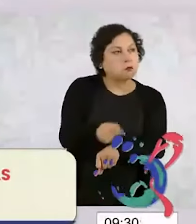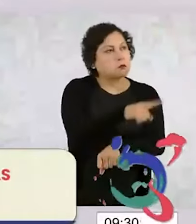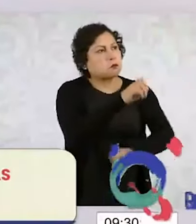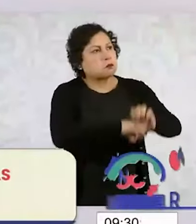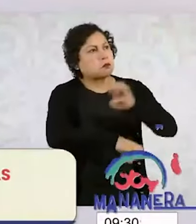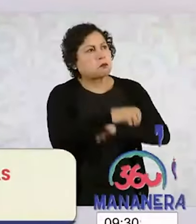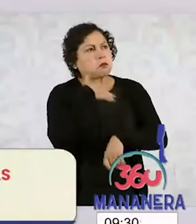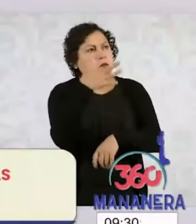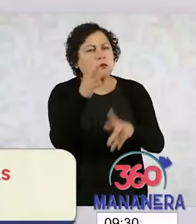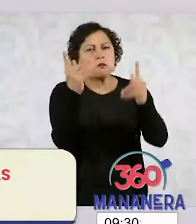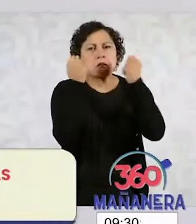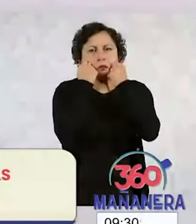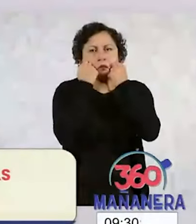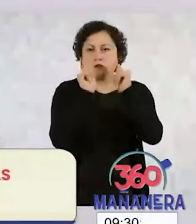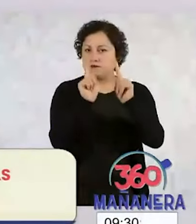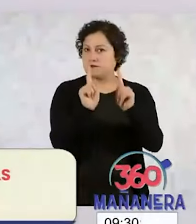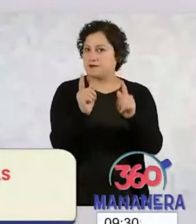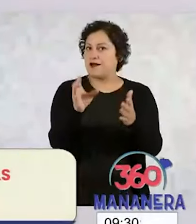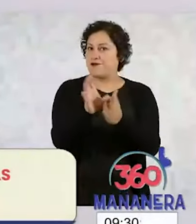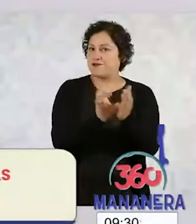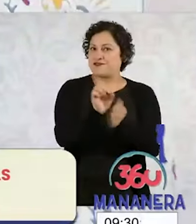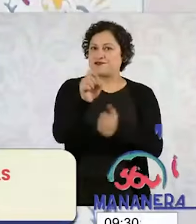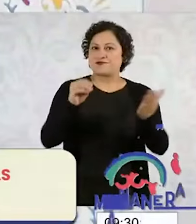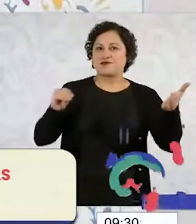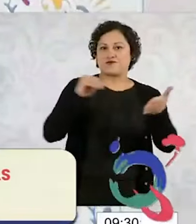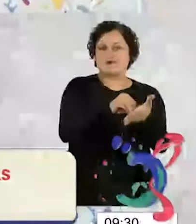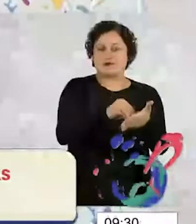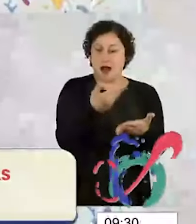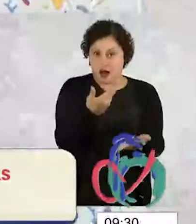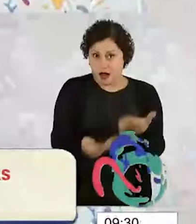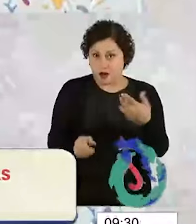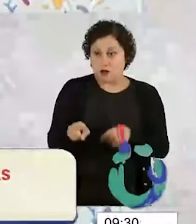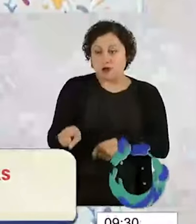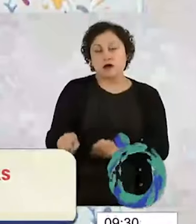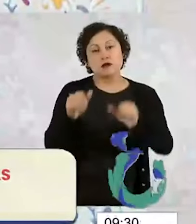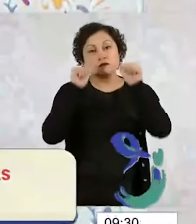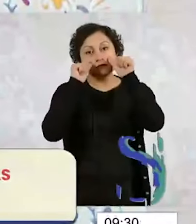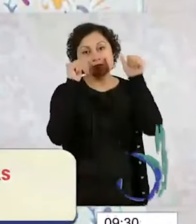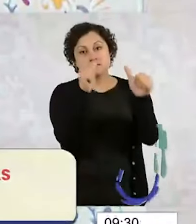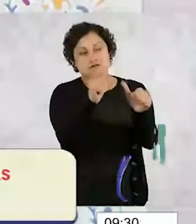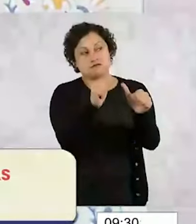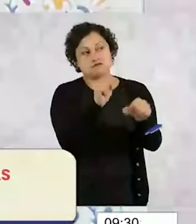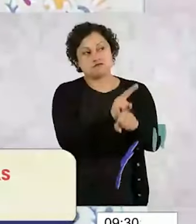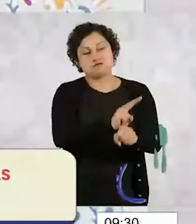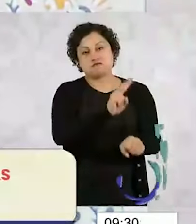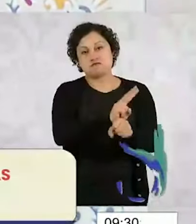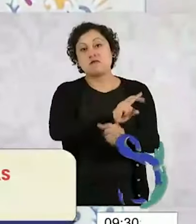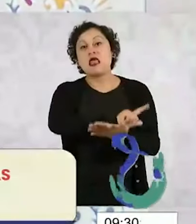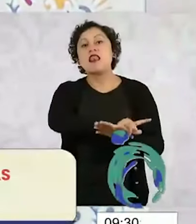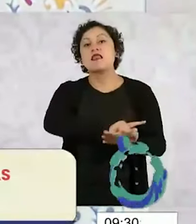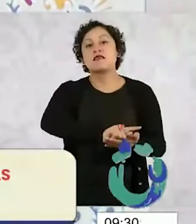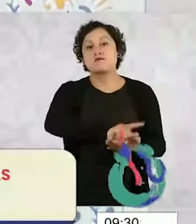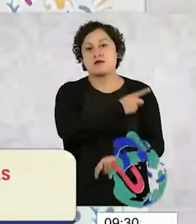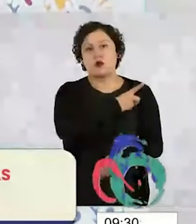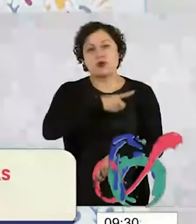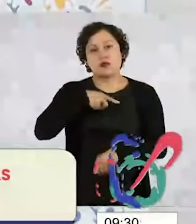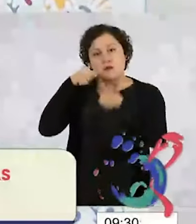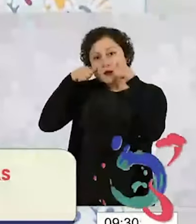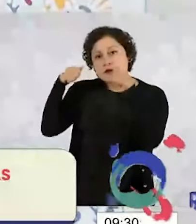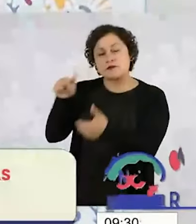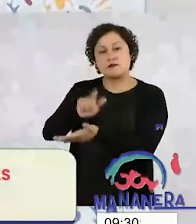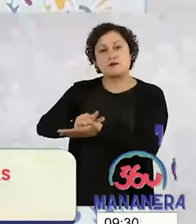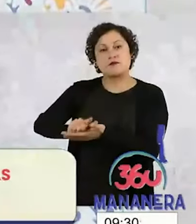Nuestro objetivo que lo planteamos desde la Campa es que CFE genere el 54 por de la energía eléctrica y